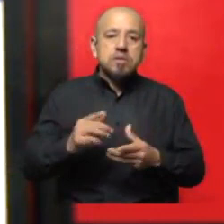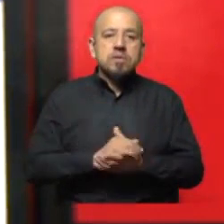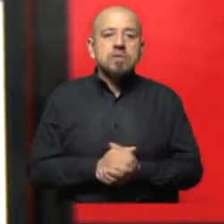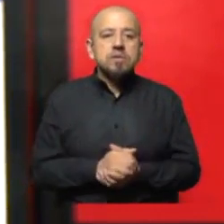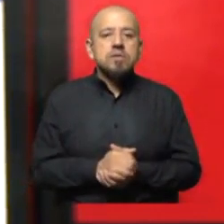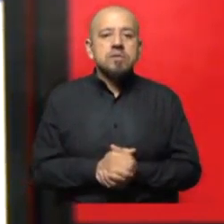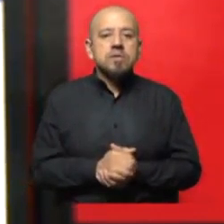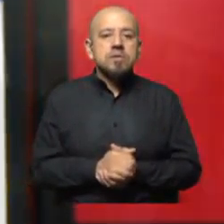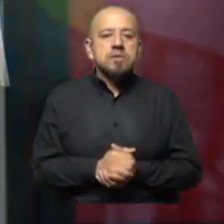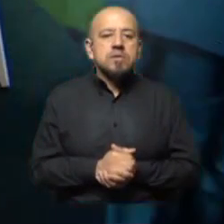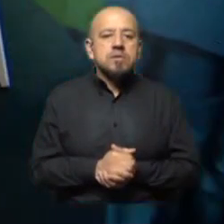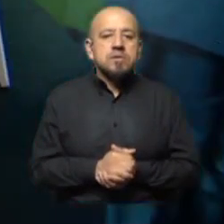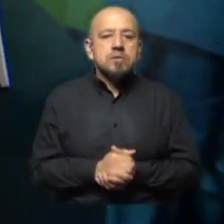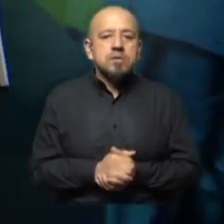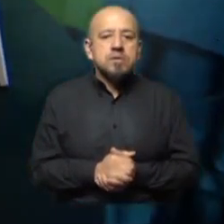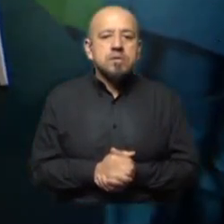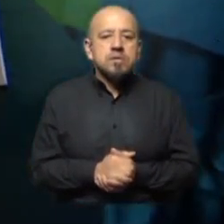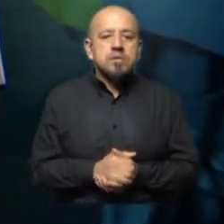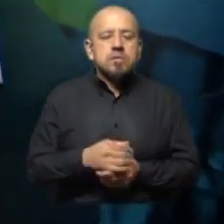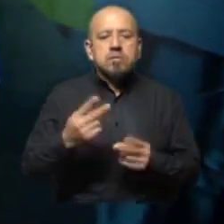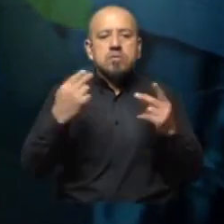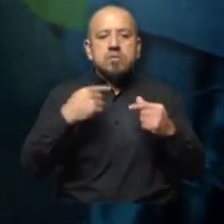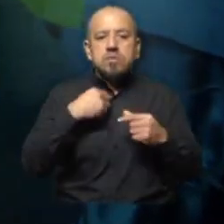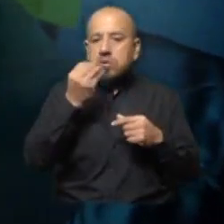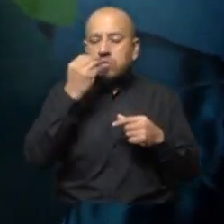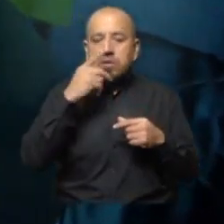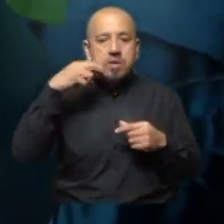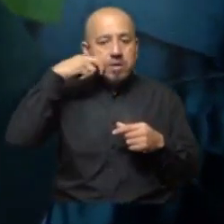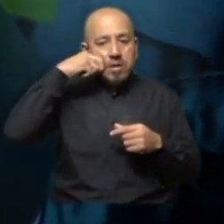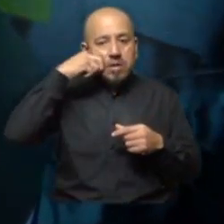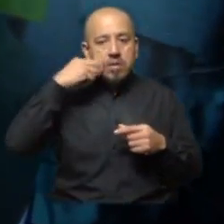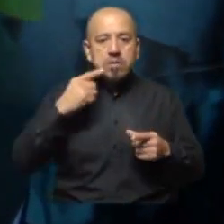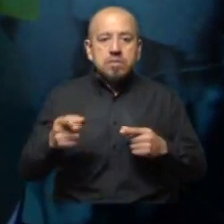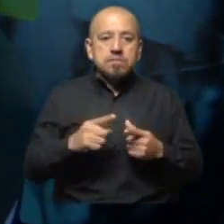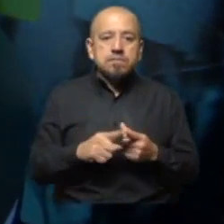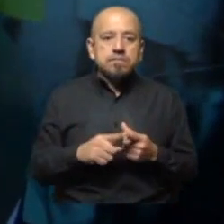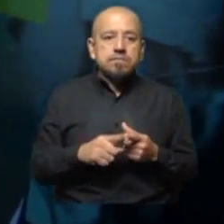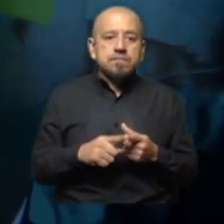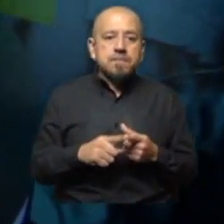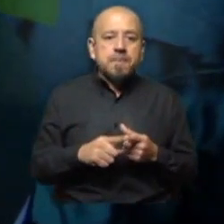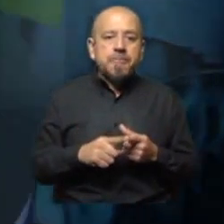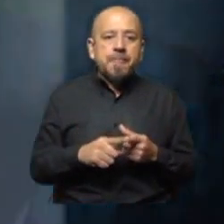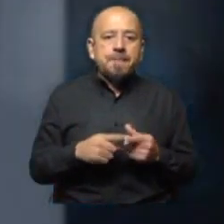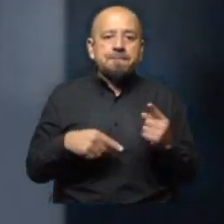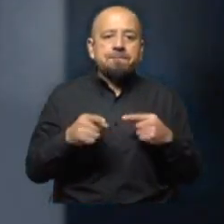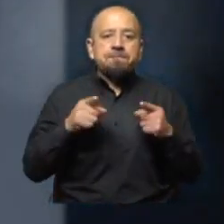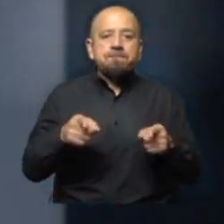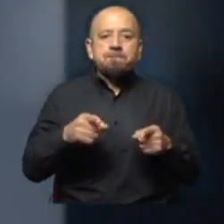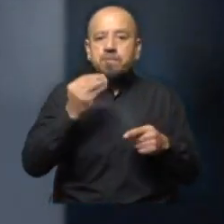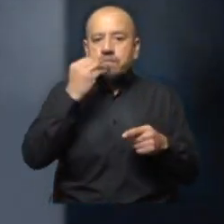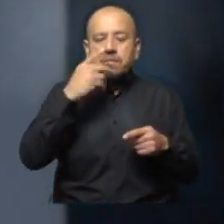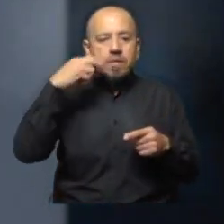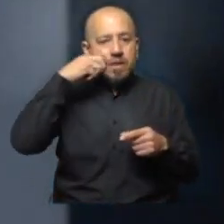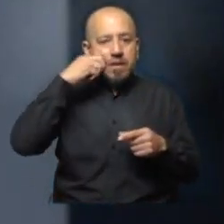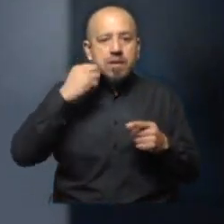como nos ves a nosotros los que comemos carne es un prejuicio o no y luego pasa que ustedes lo que comen carne son la mayoría de las